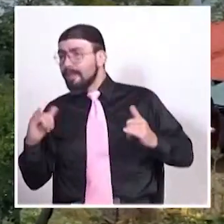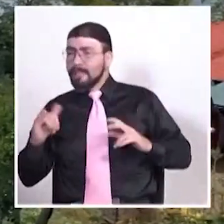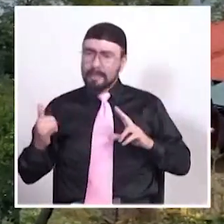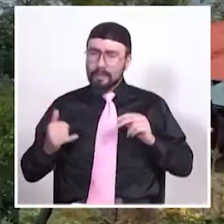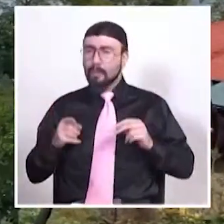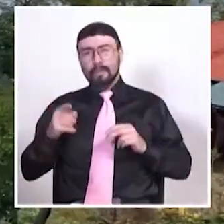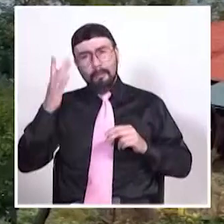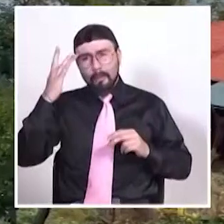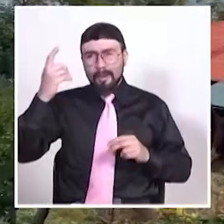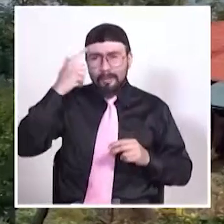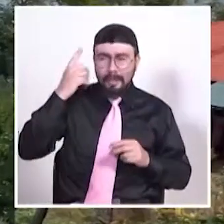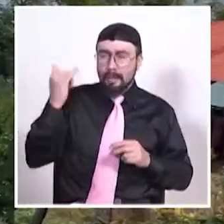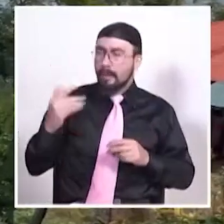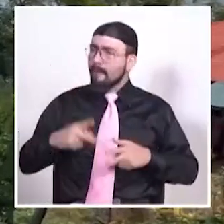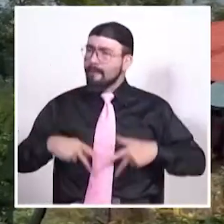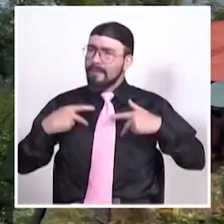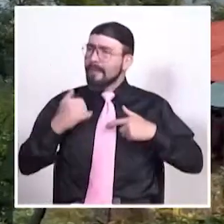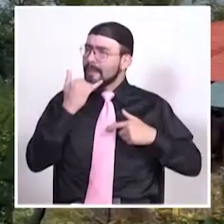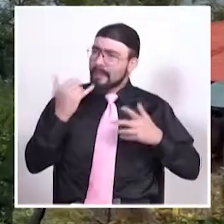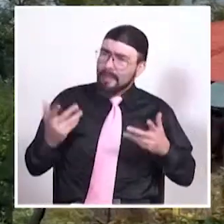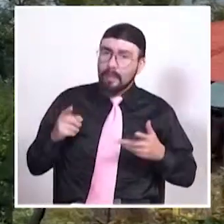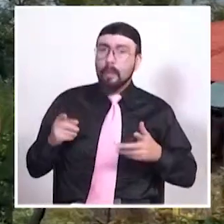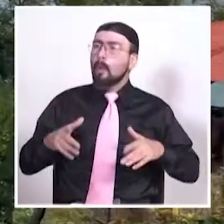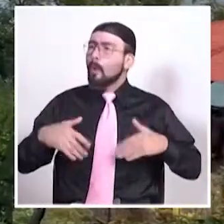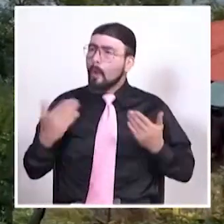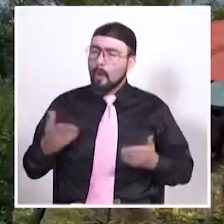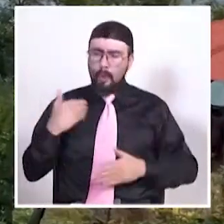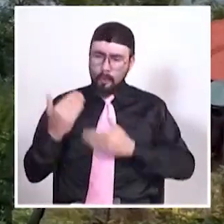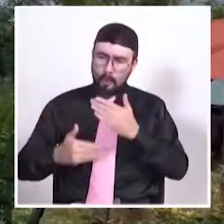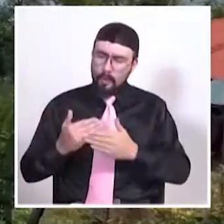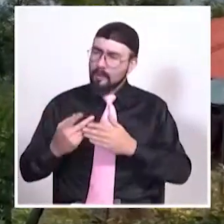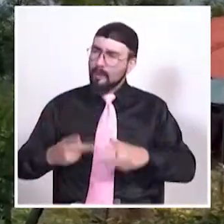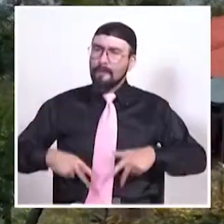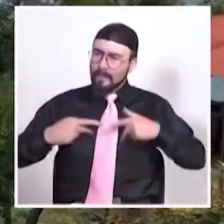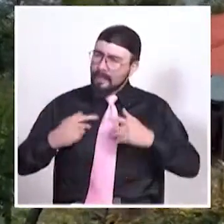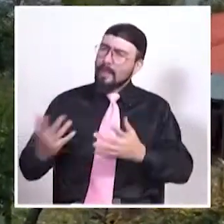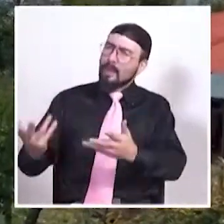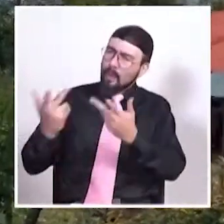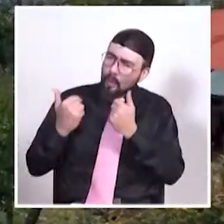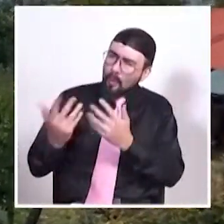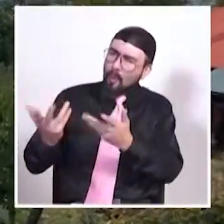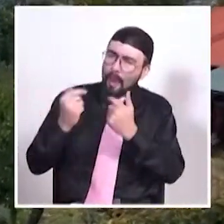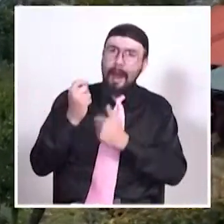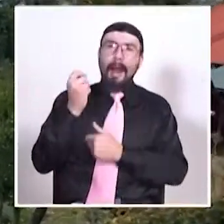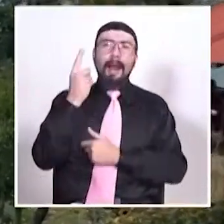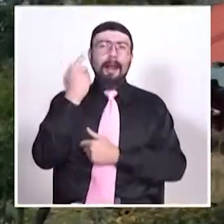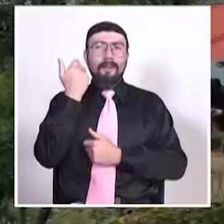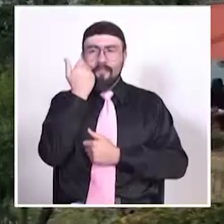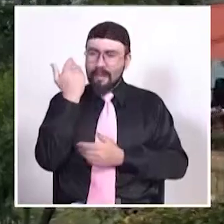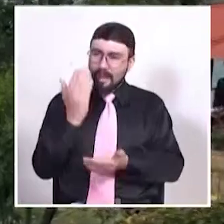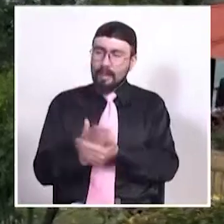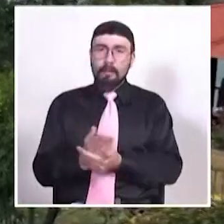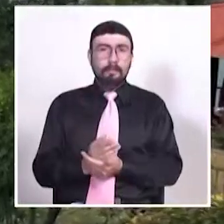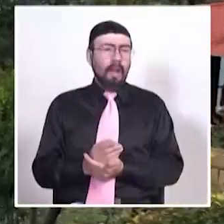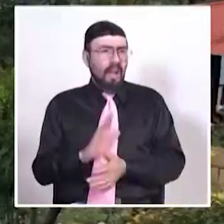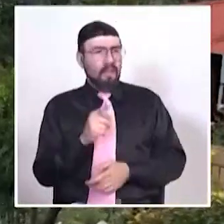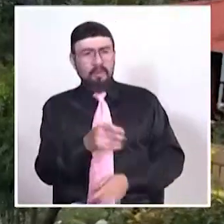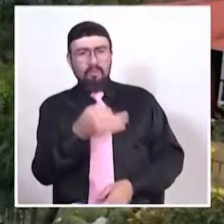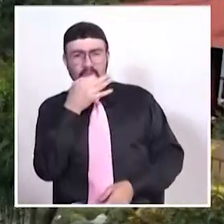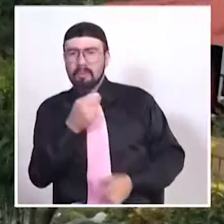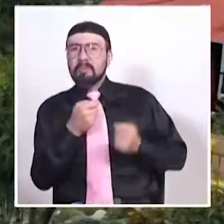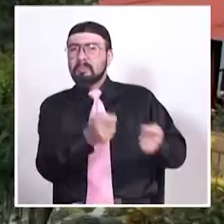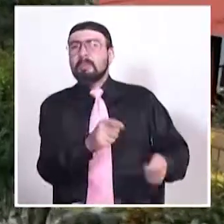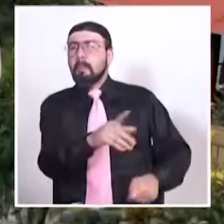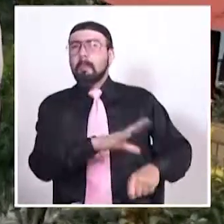achaca? ¿Qué ha pasado con su vida? ¿Cómo fue todo ese proceso de vida para entender la enfermedad? Pero no, tómese